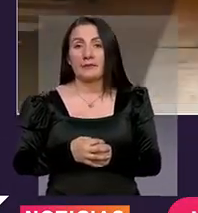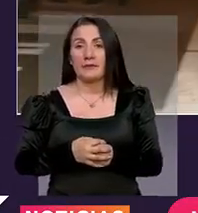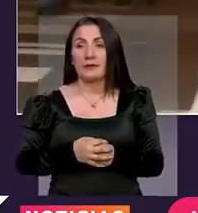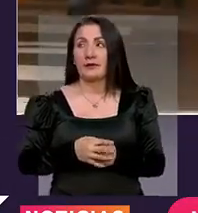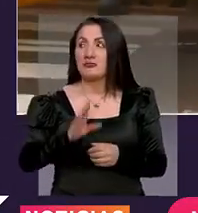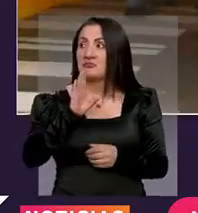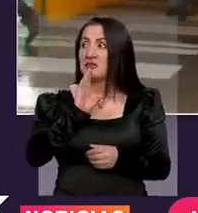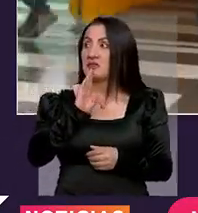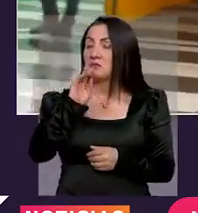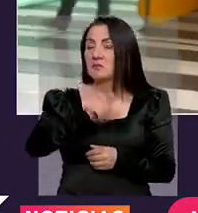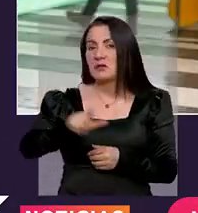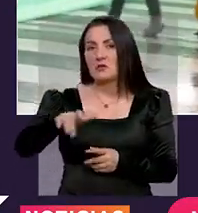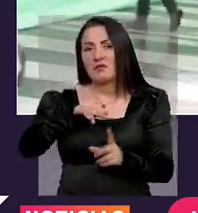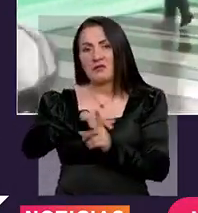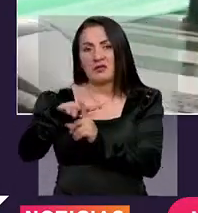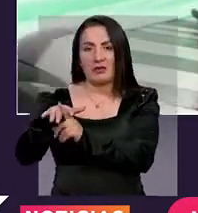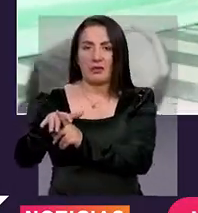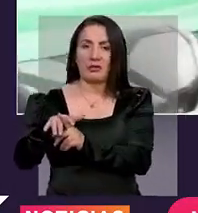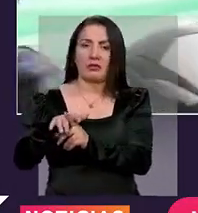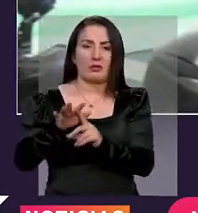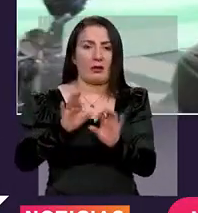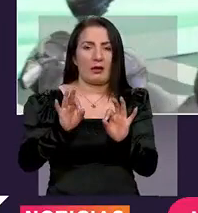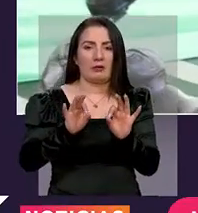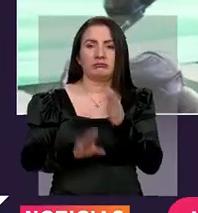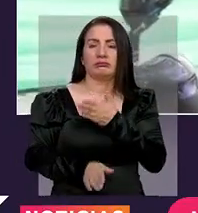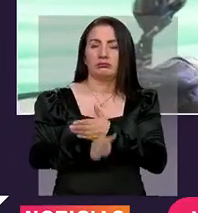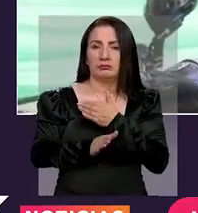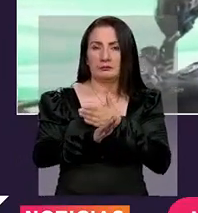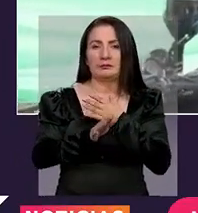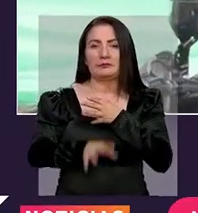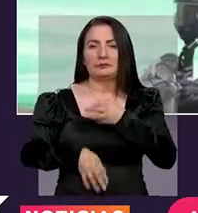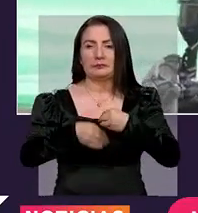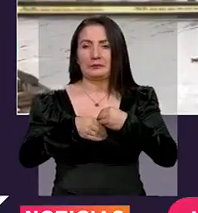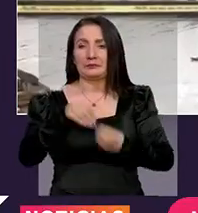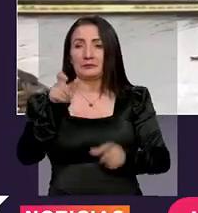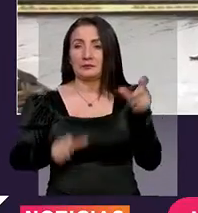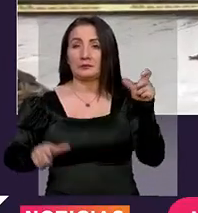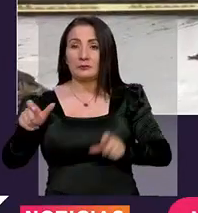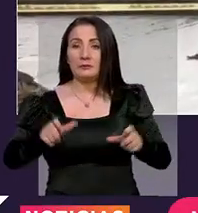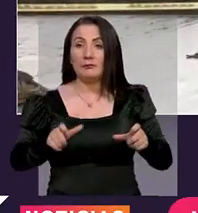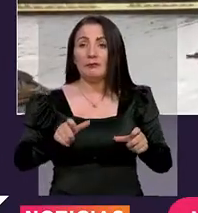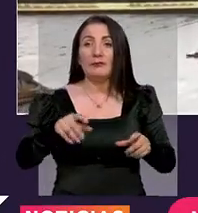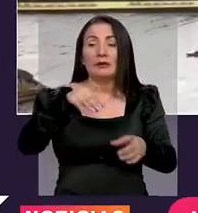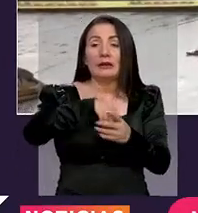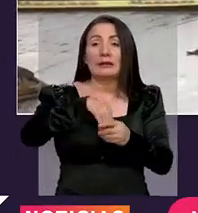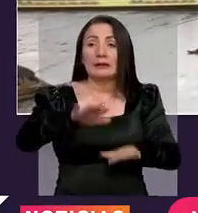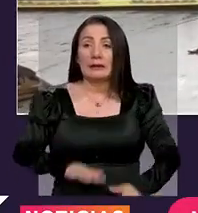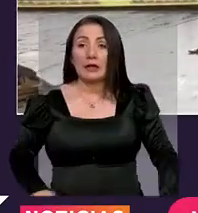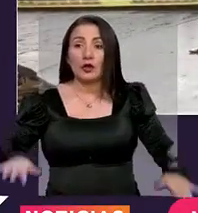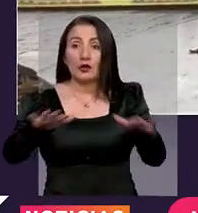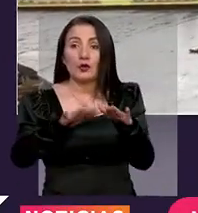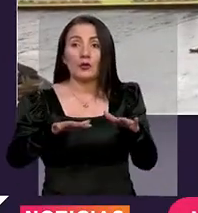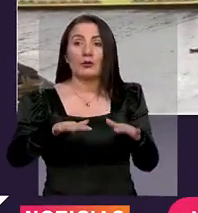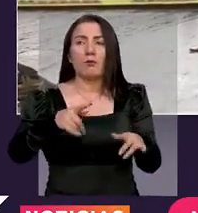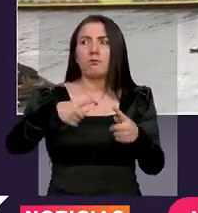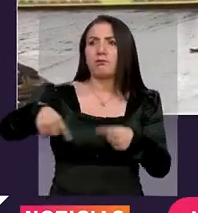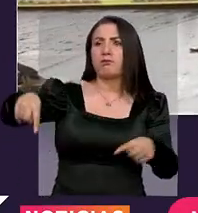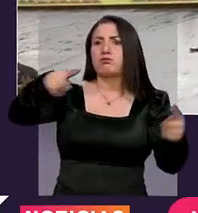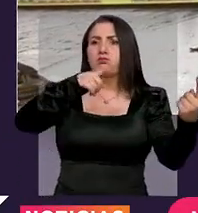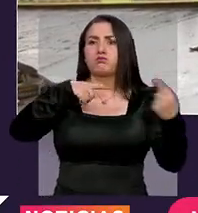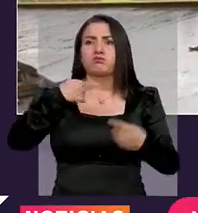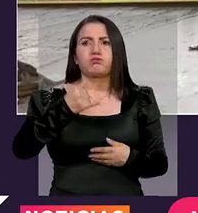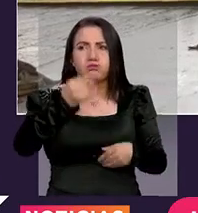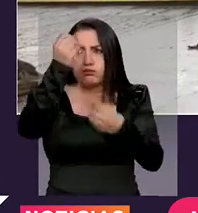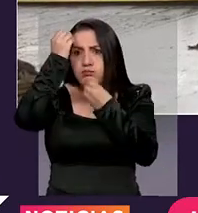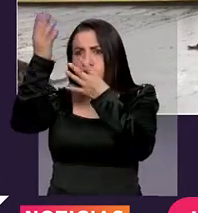ninguna persona afectada, esperamos que sigan así, mientras que las personas habitantes del sector y quienes circundan acaten